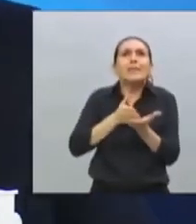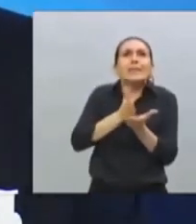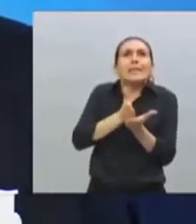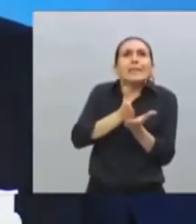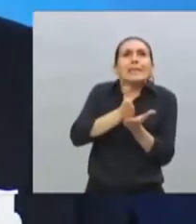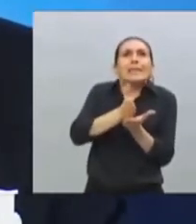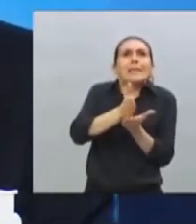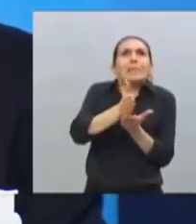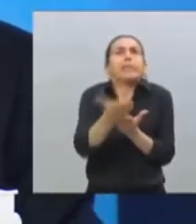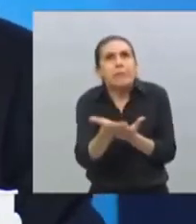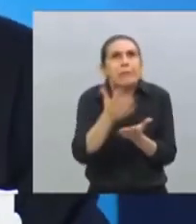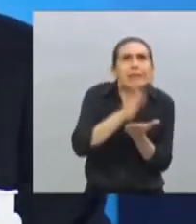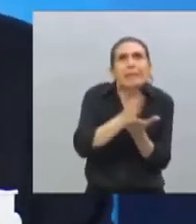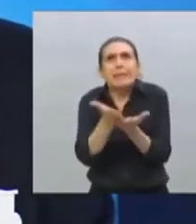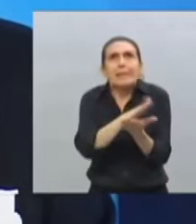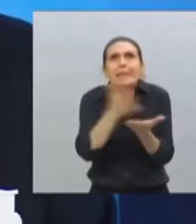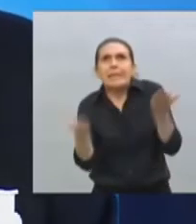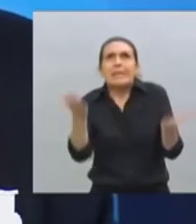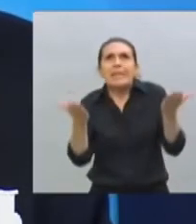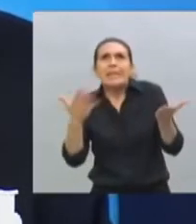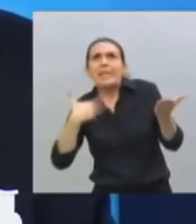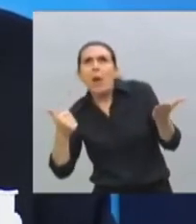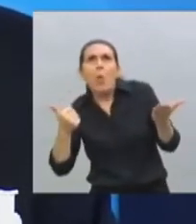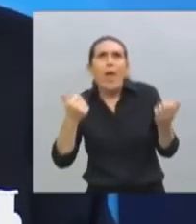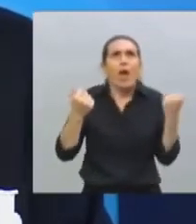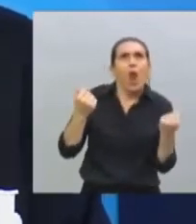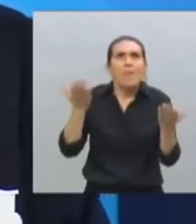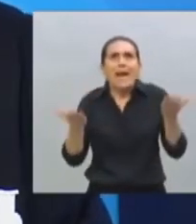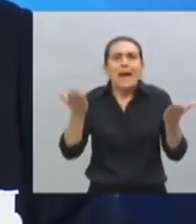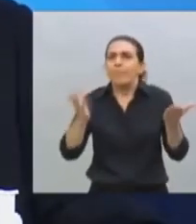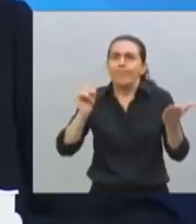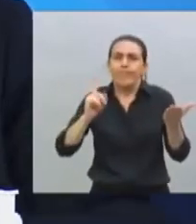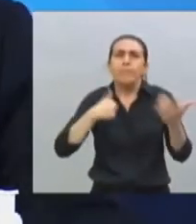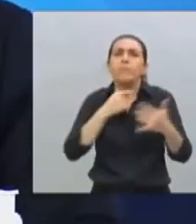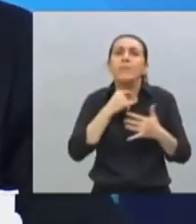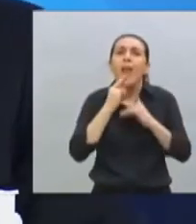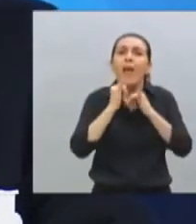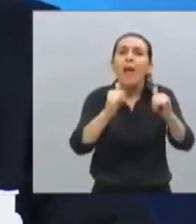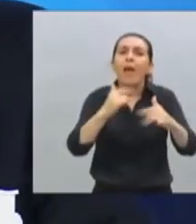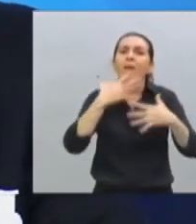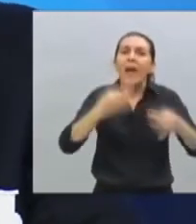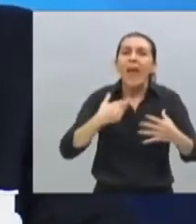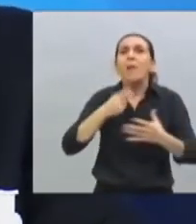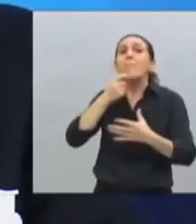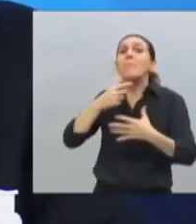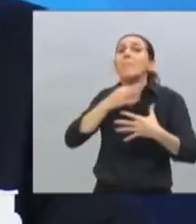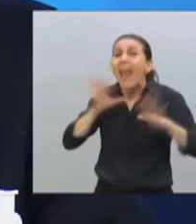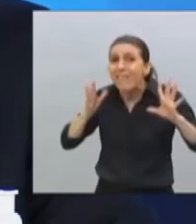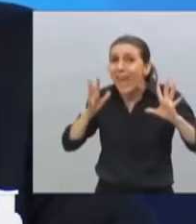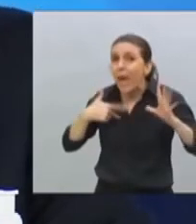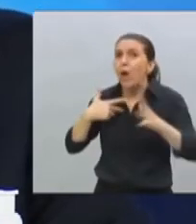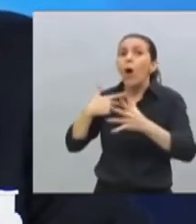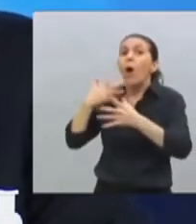disputa entre los estados provinciales. Claro. Creo que no se trabaja, o en algunos casos sí, en otros no. pero se tiene que trabajar articuladamente